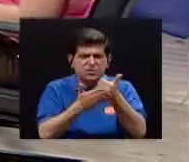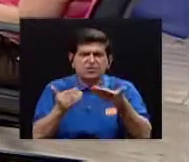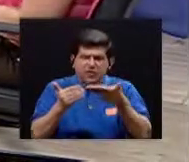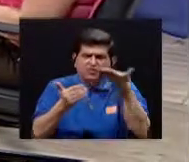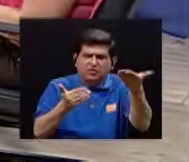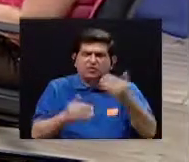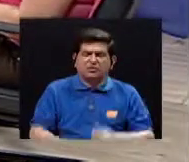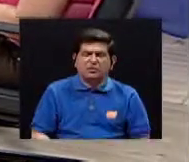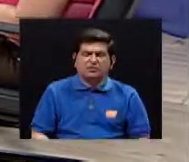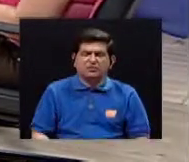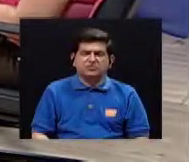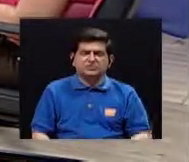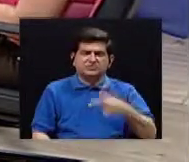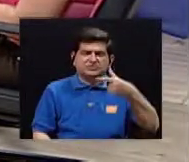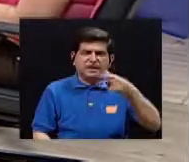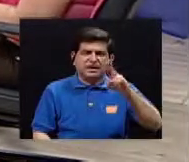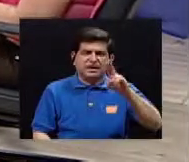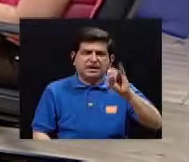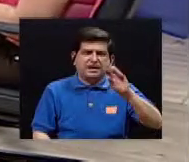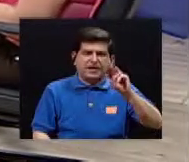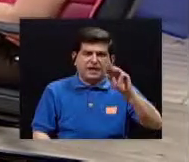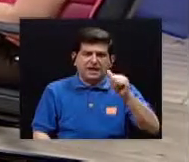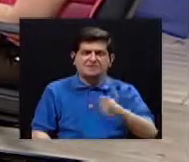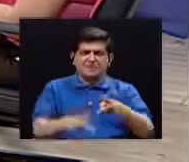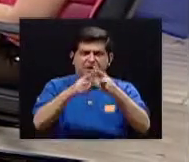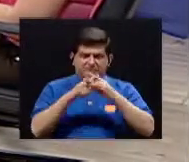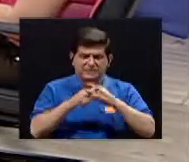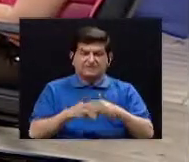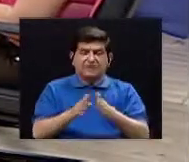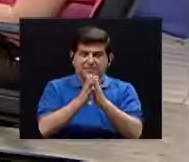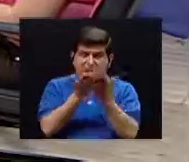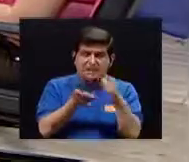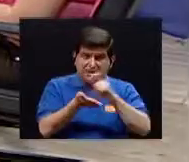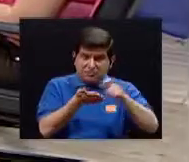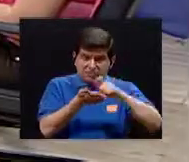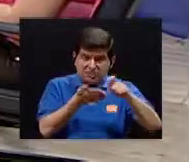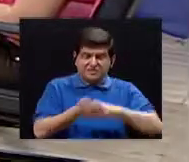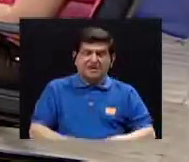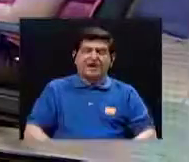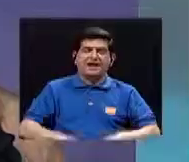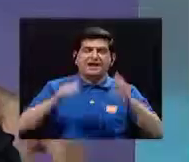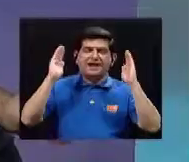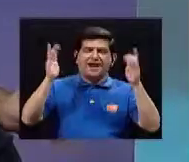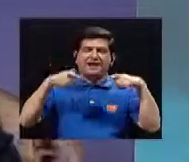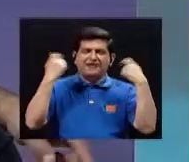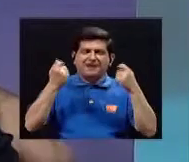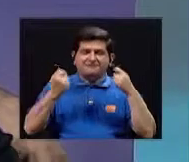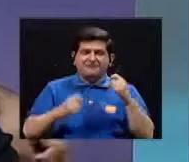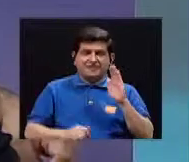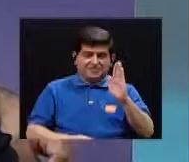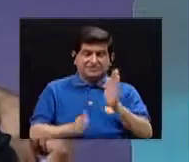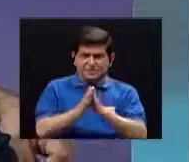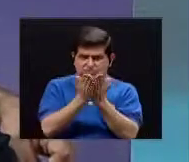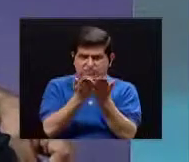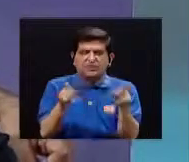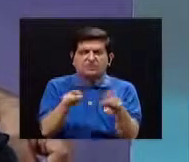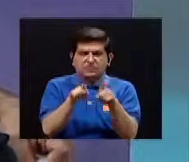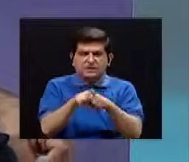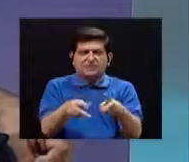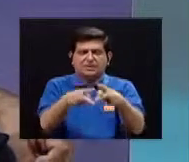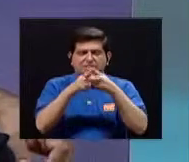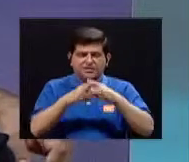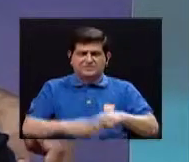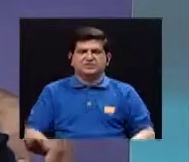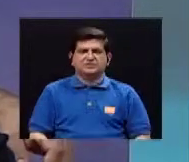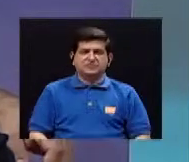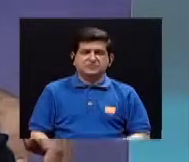muchas cosas mi mami me prestó bueno además del libro que le escribió la gran fiesta el libro que escribí en esa época él nos